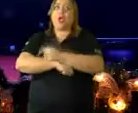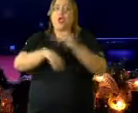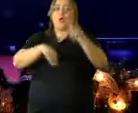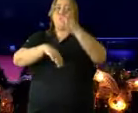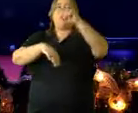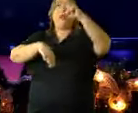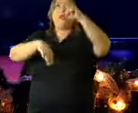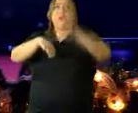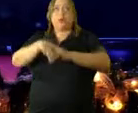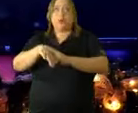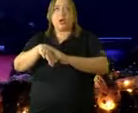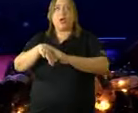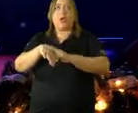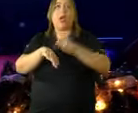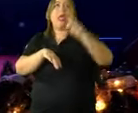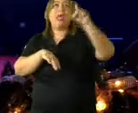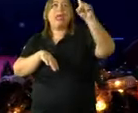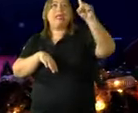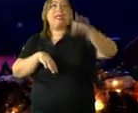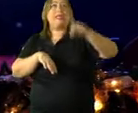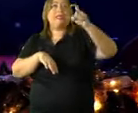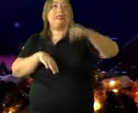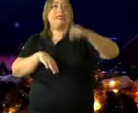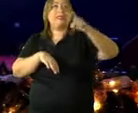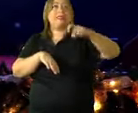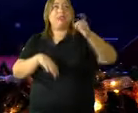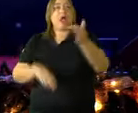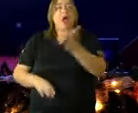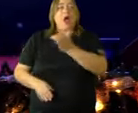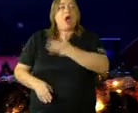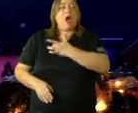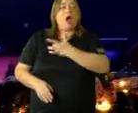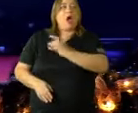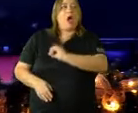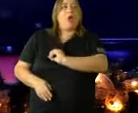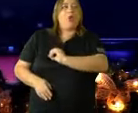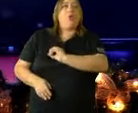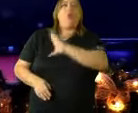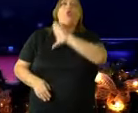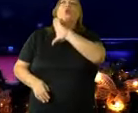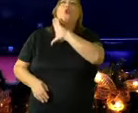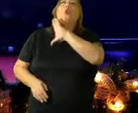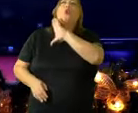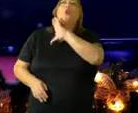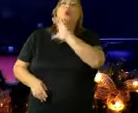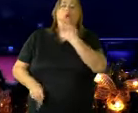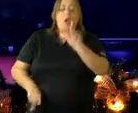sobrenatural que está depositándose en el corazón y en la vida del pueblo.